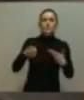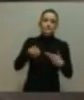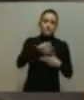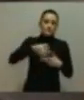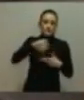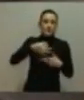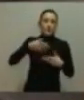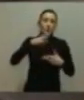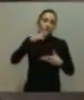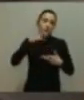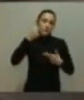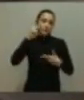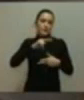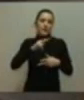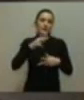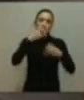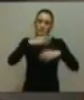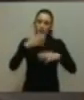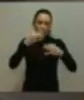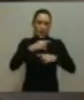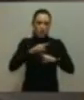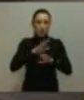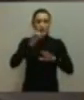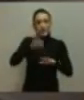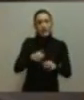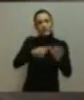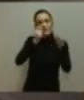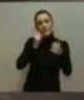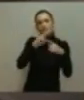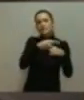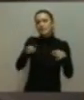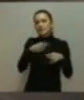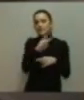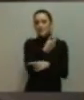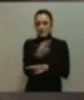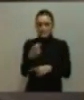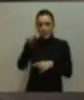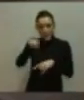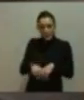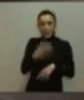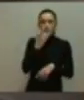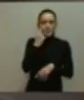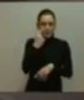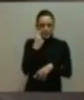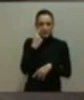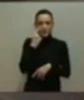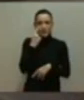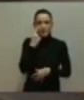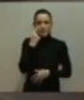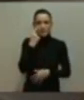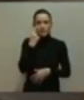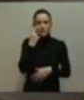bolsa, y para eso hacen falta referentes. Y aquí es donde le interpelo a usted directamente. Fíjese, en Inglaterra tenemos a la cabeza de